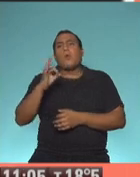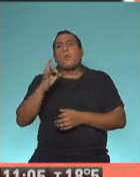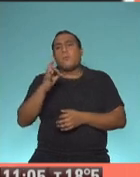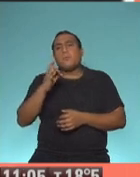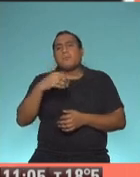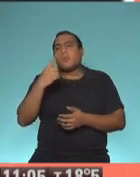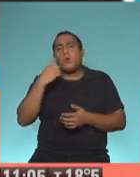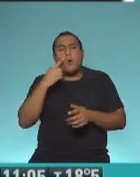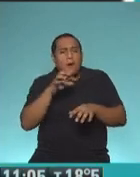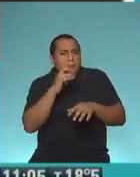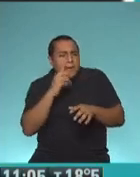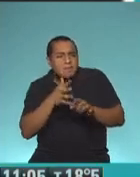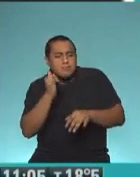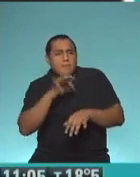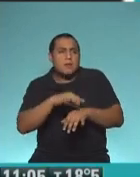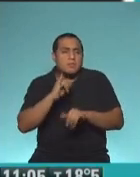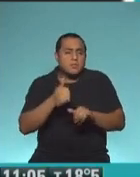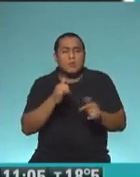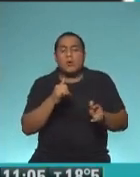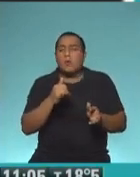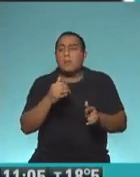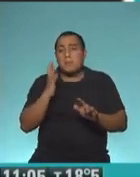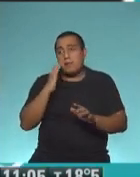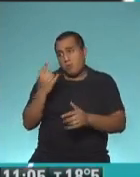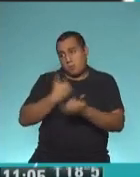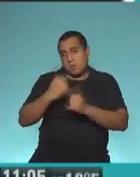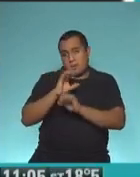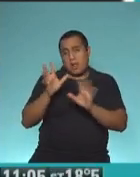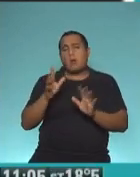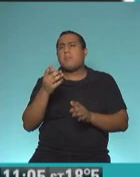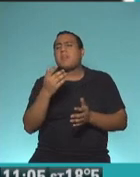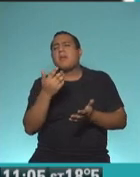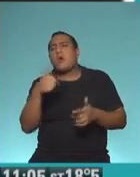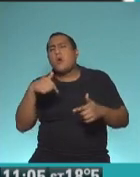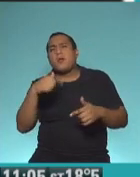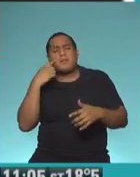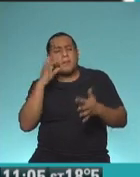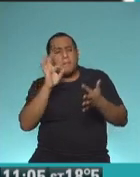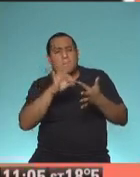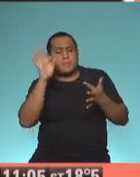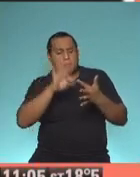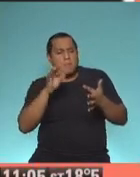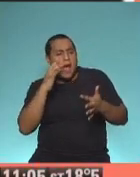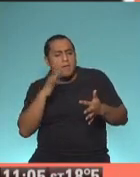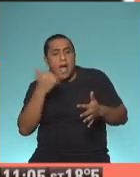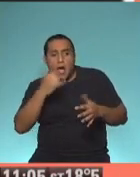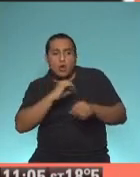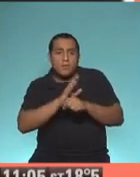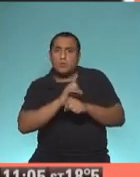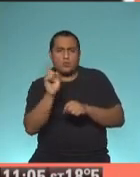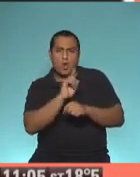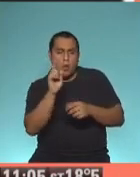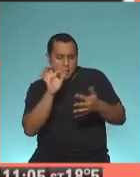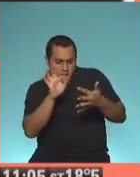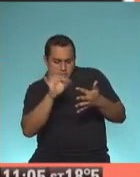¿cuán importante es saber cómo circula el virus en nuestra región? Digo, tiene que ver con estos testeos rápidos que no nos van a decir si tenemos o no coronavirus, sino